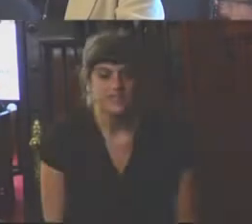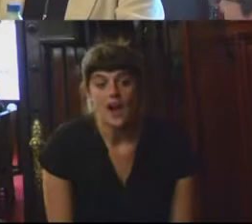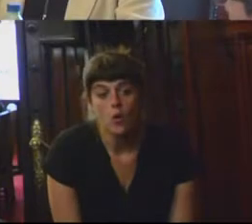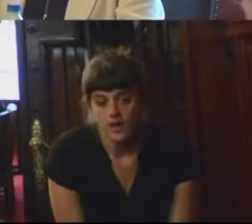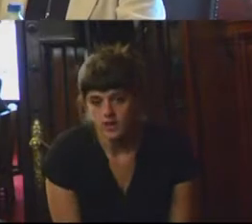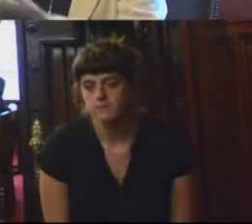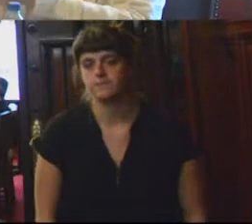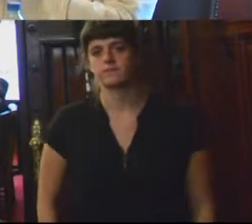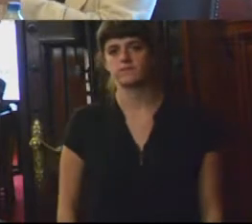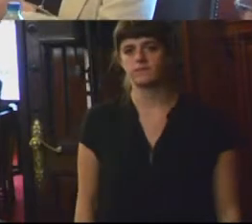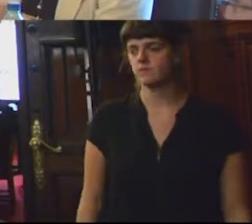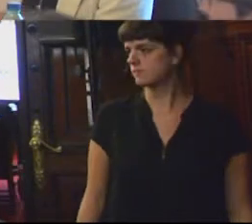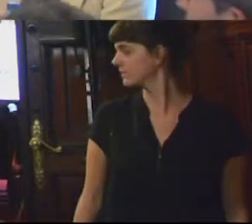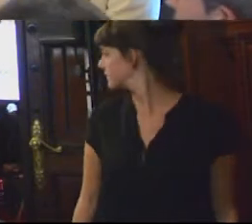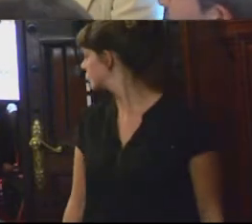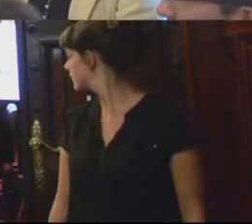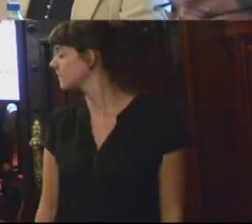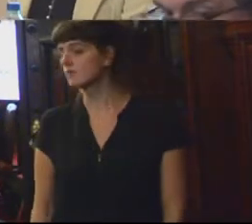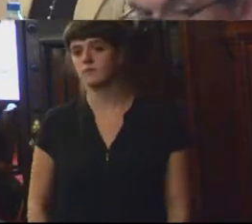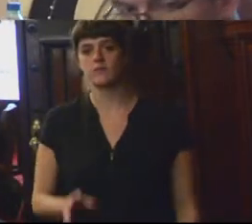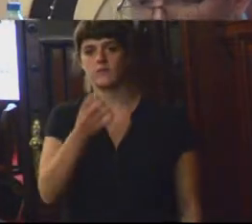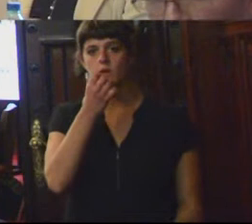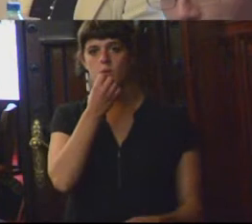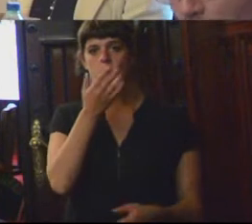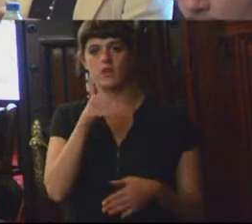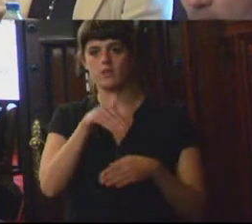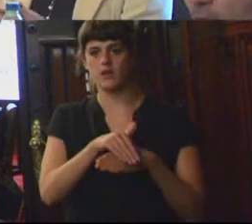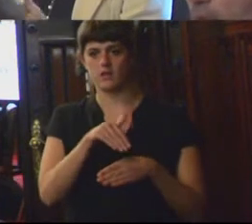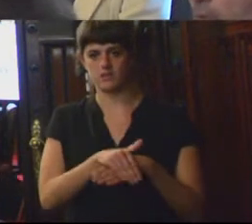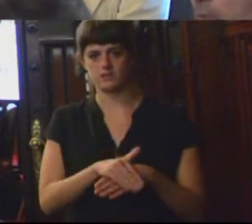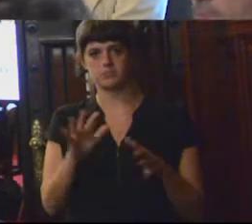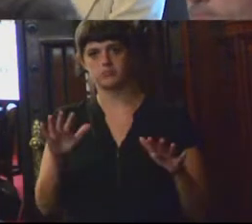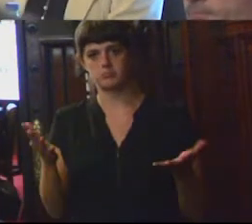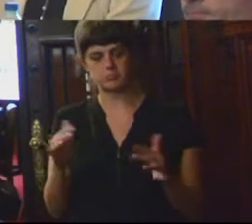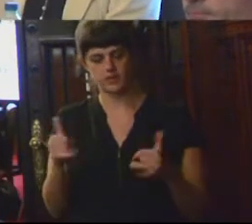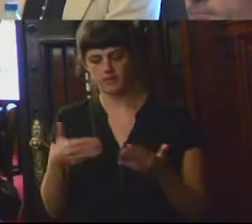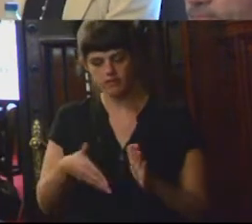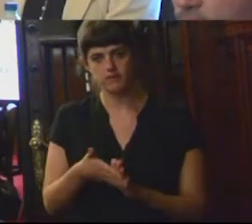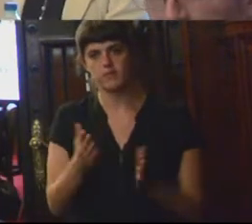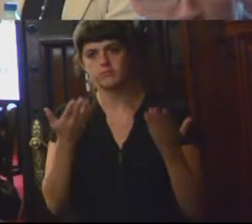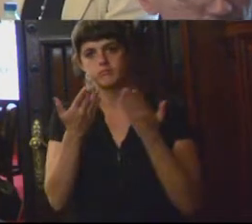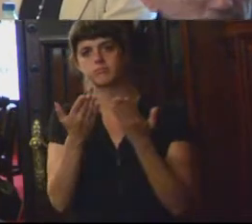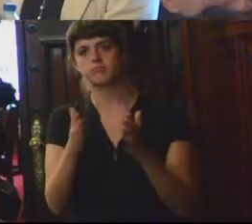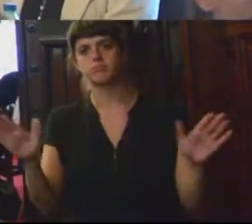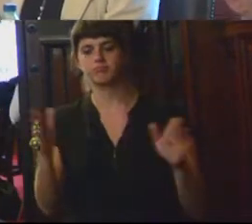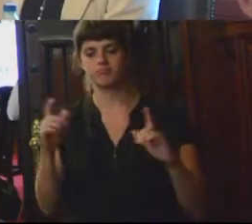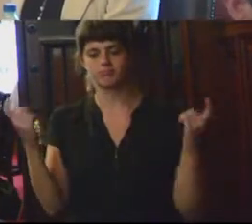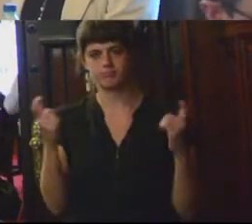Muy buenas tardes. Vamos a dar inicio a nuestra